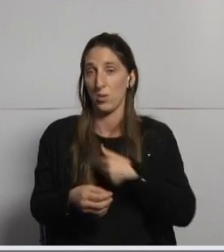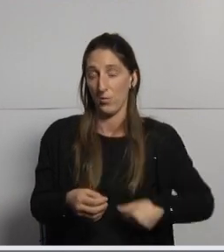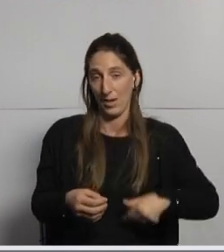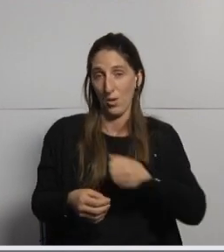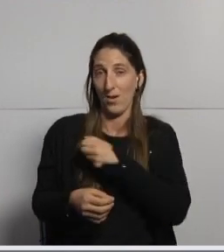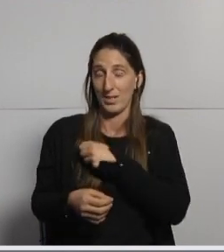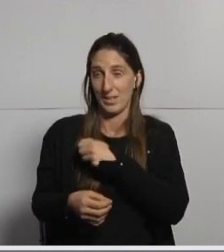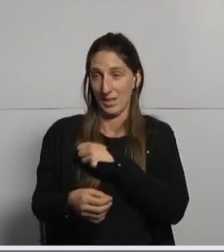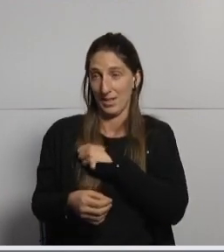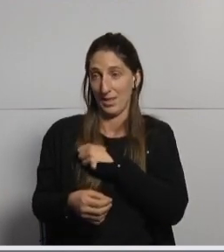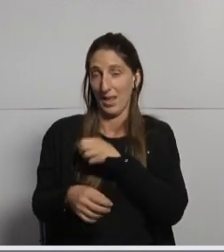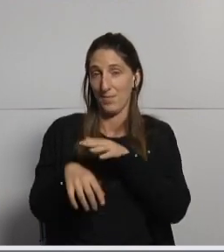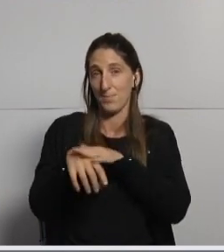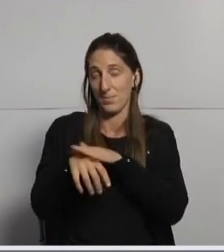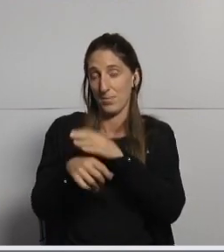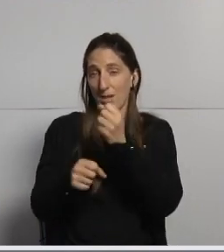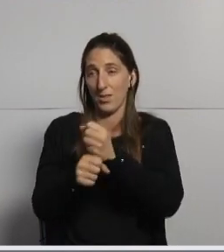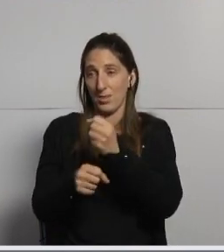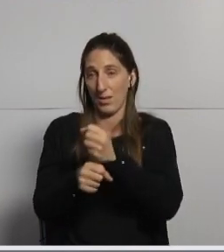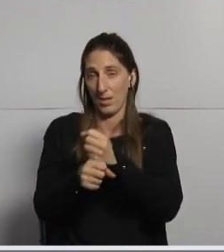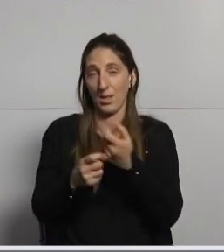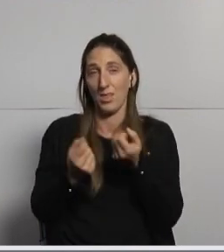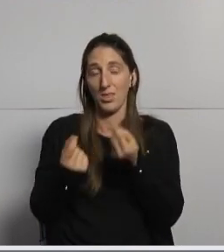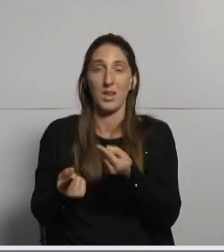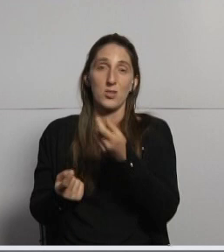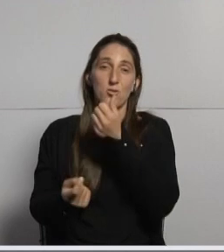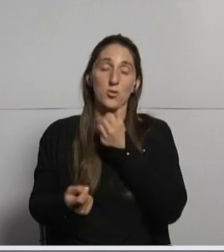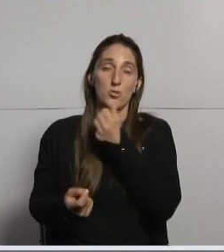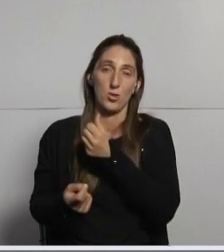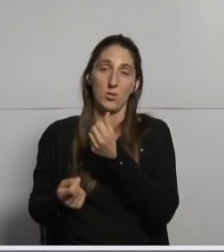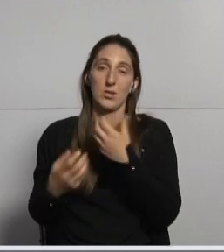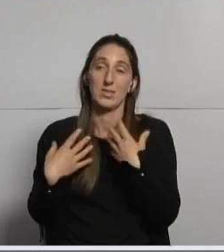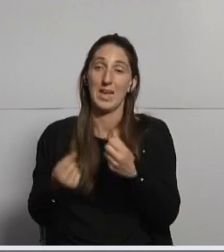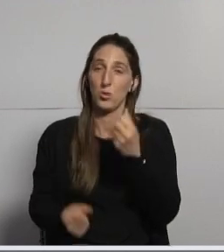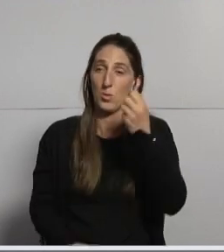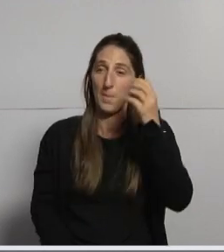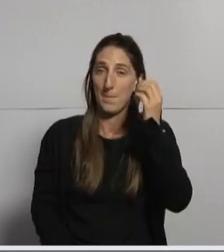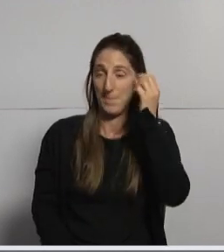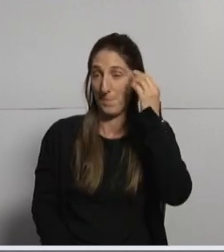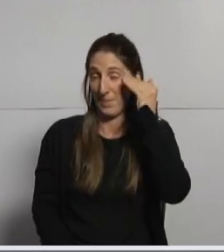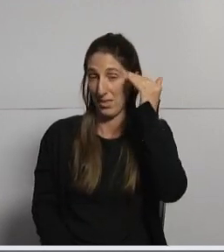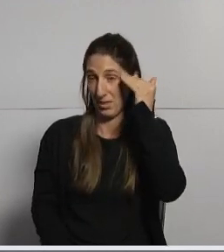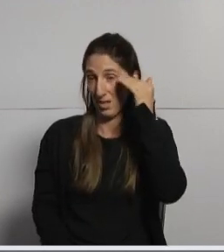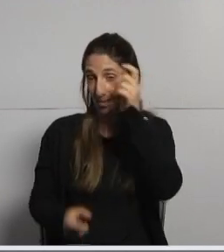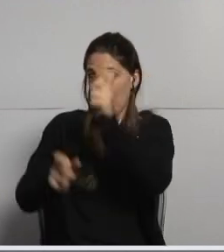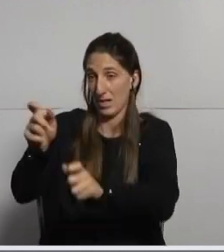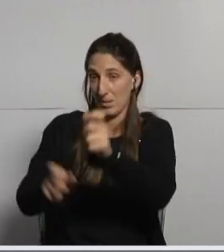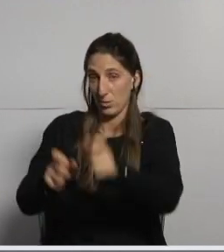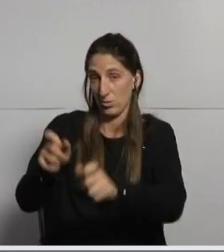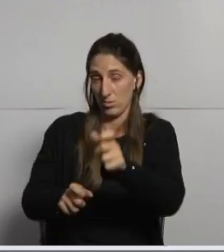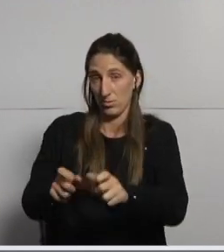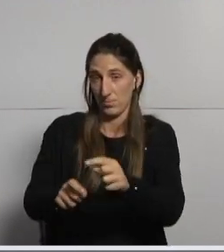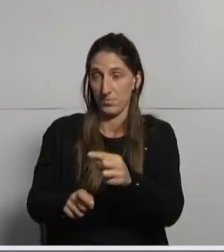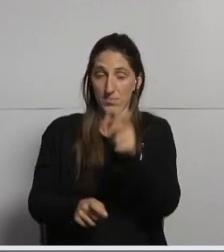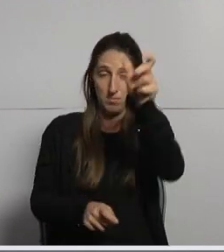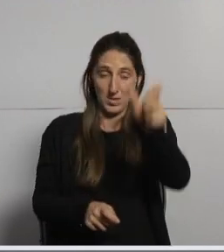Canadá, que básicamente trabaja en brindar soluciones de salud mental a los ciudadanos. A partir de una interfaz, que es un